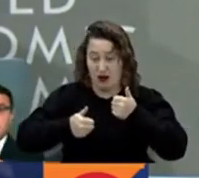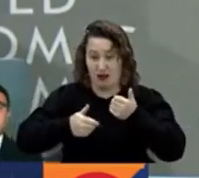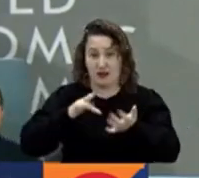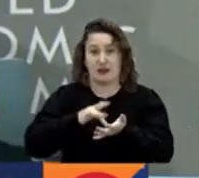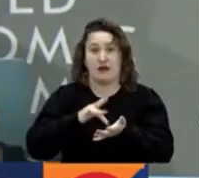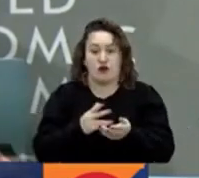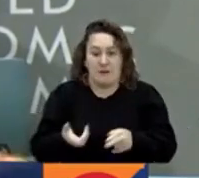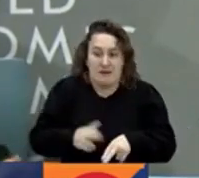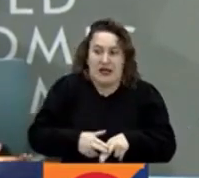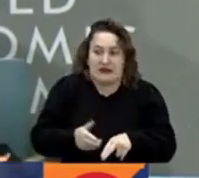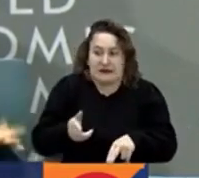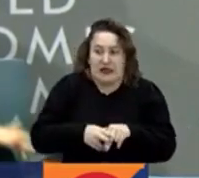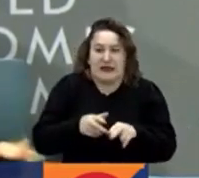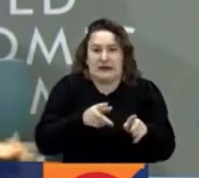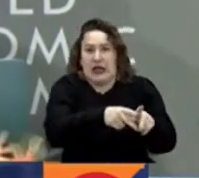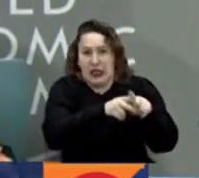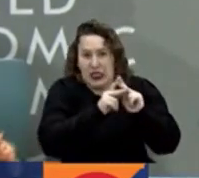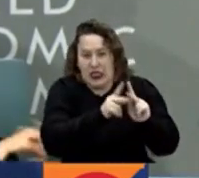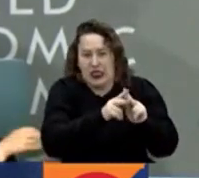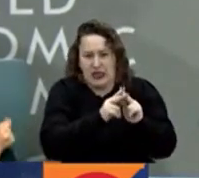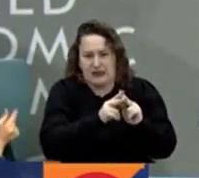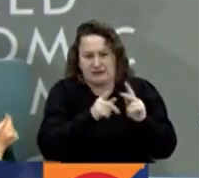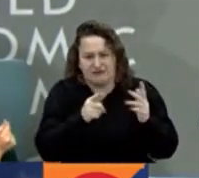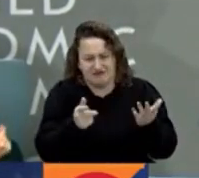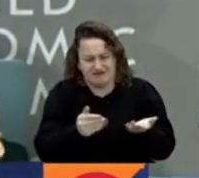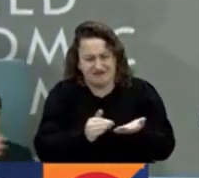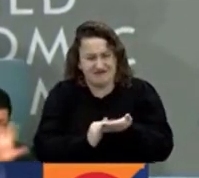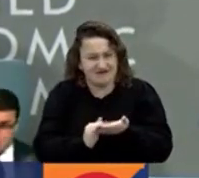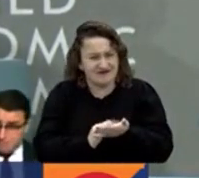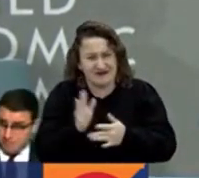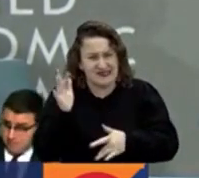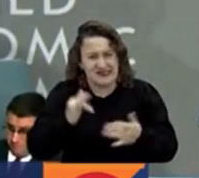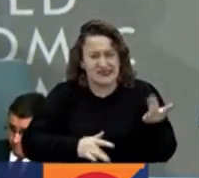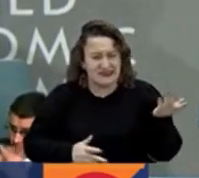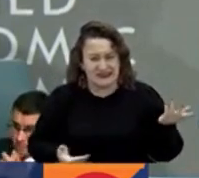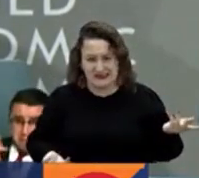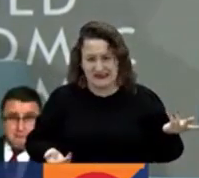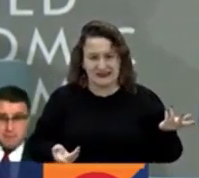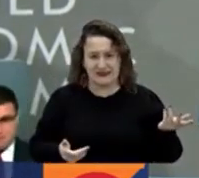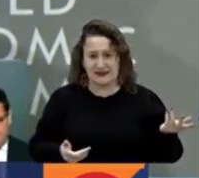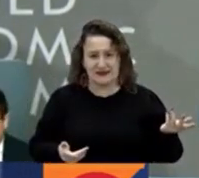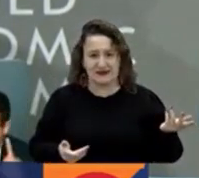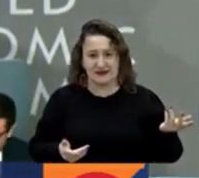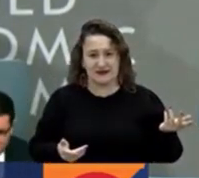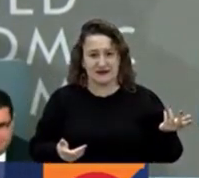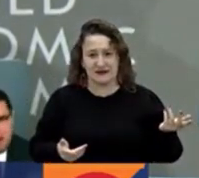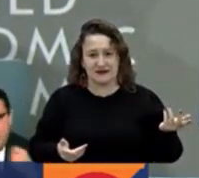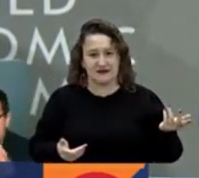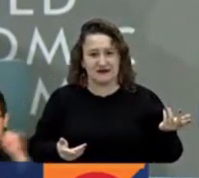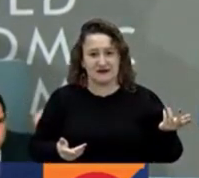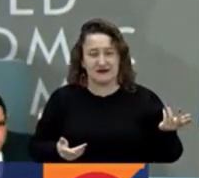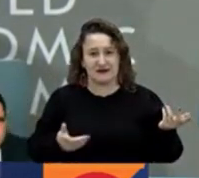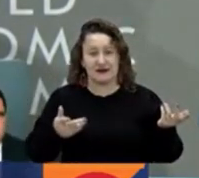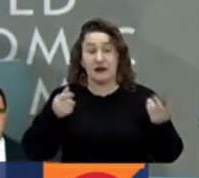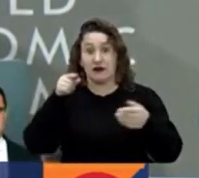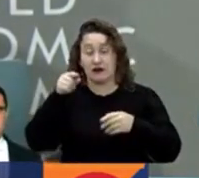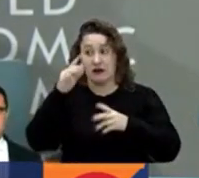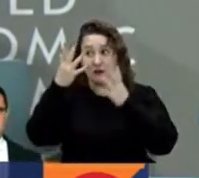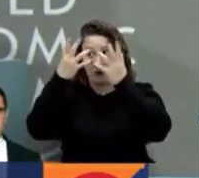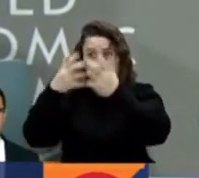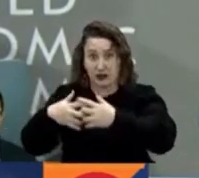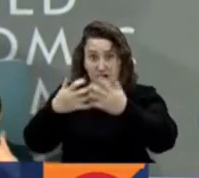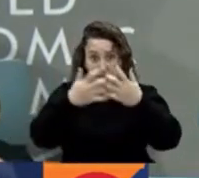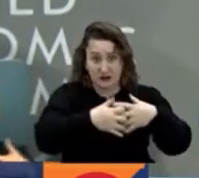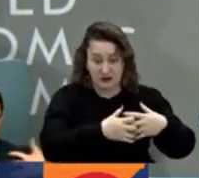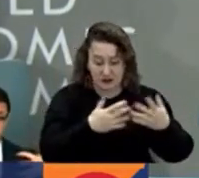más, una solución improcedente. Las empresas no tomarán decisiones